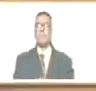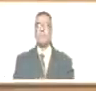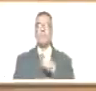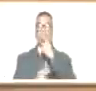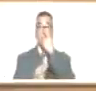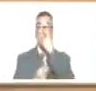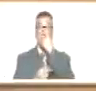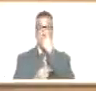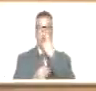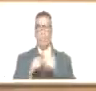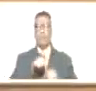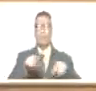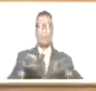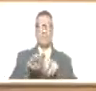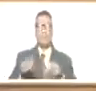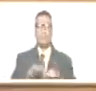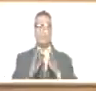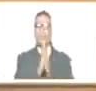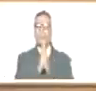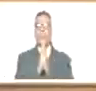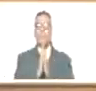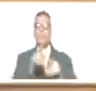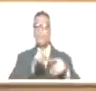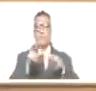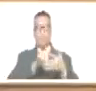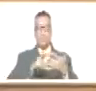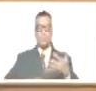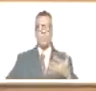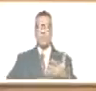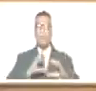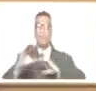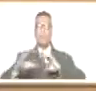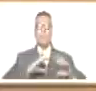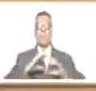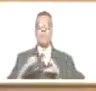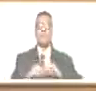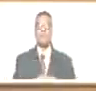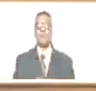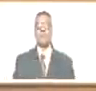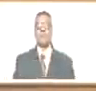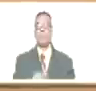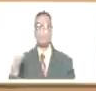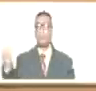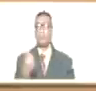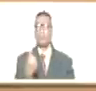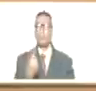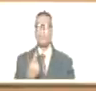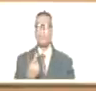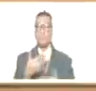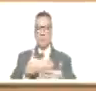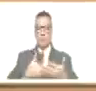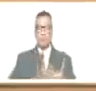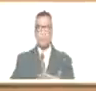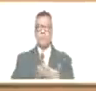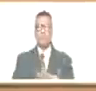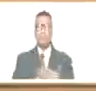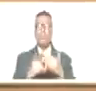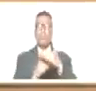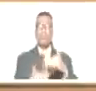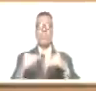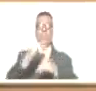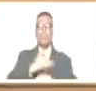Ciudadana secretaria, por favor, sírvase a dar lectura a la comunicación recientemente recibida por parte del Máximo Tribunal de la